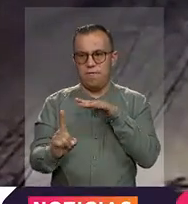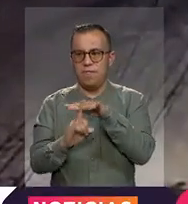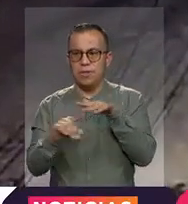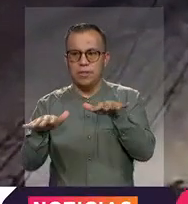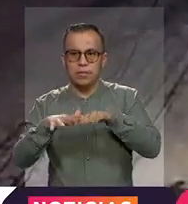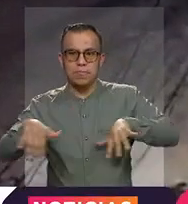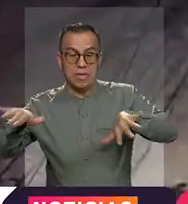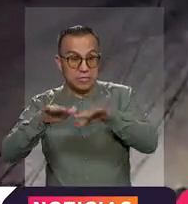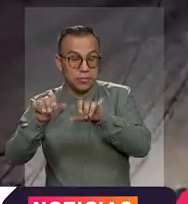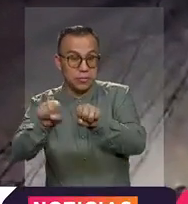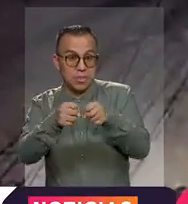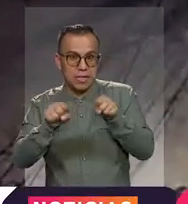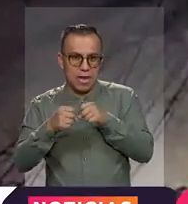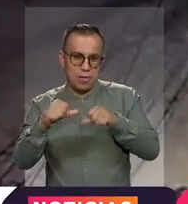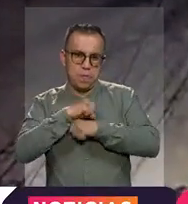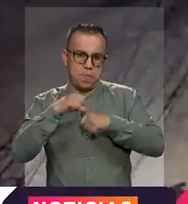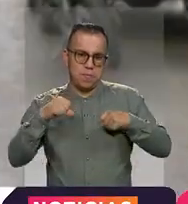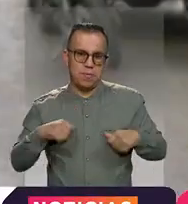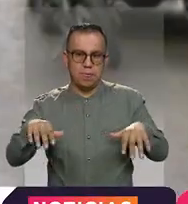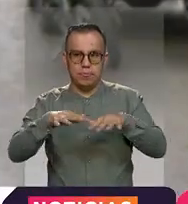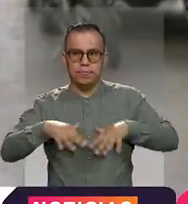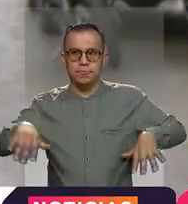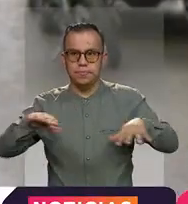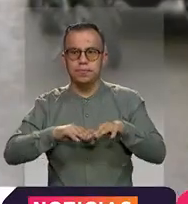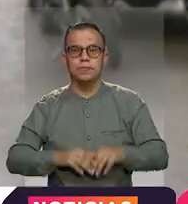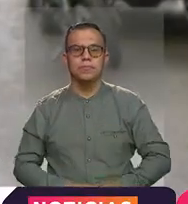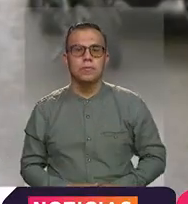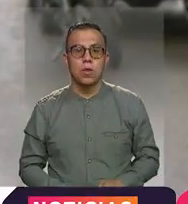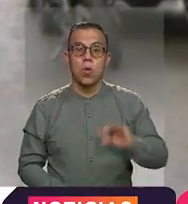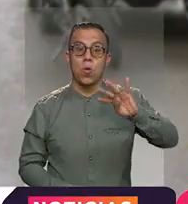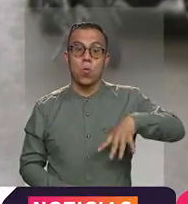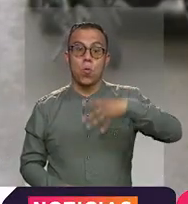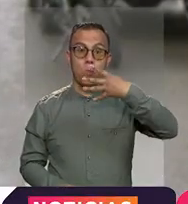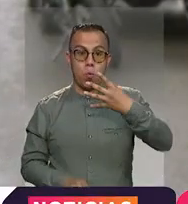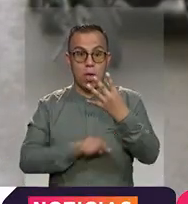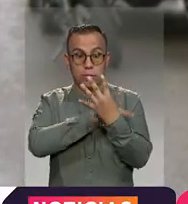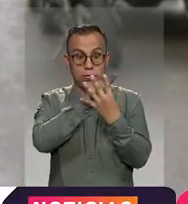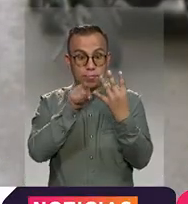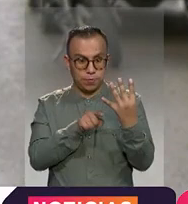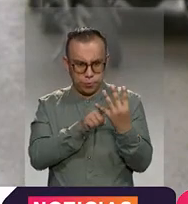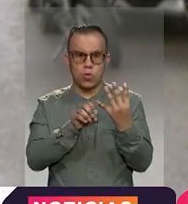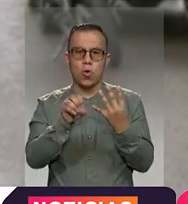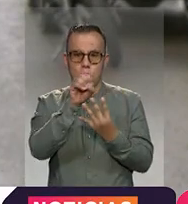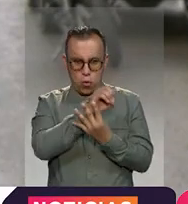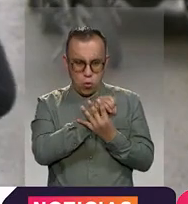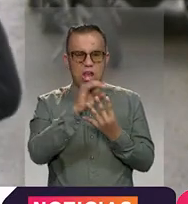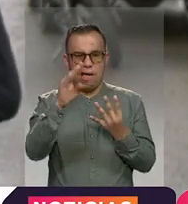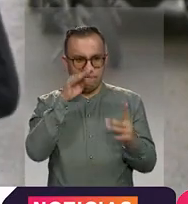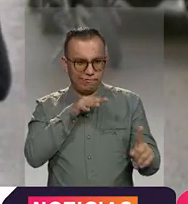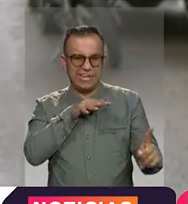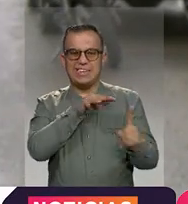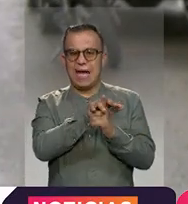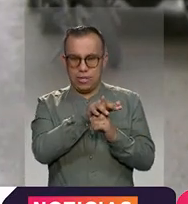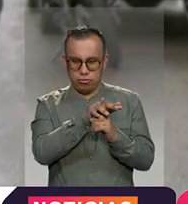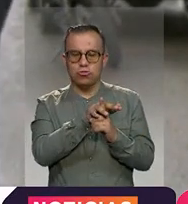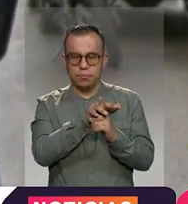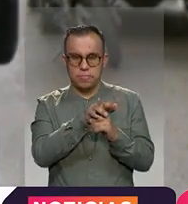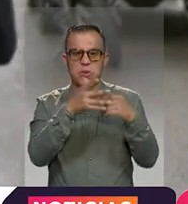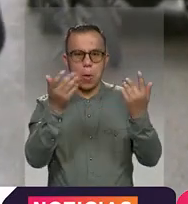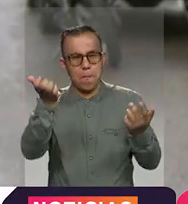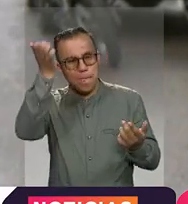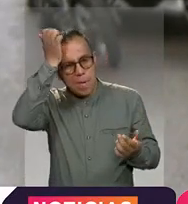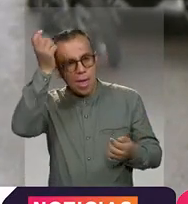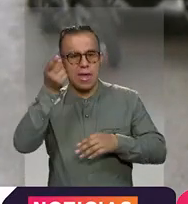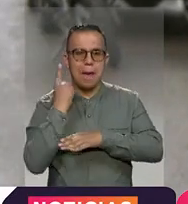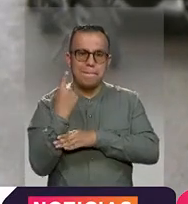a bienes públicos y de privados del sector. Allí, cuatro de nuestros hombres salieron lesionados, cuatro policías fueron agredidos con piedras,